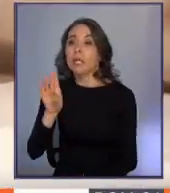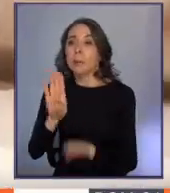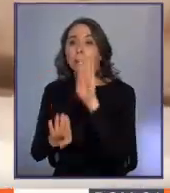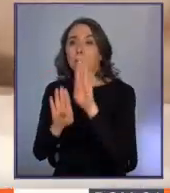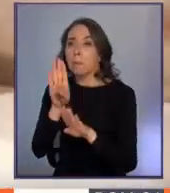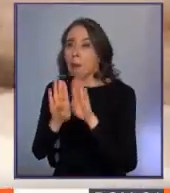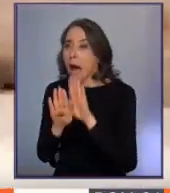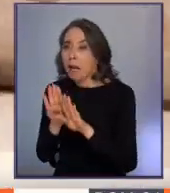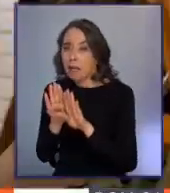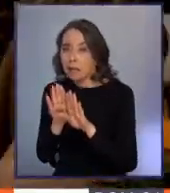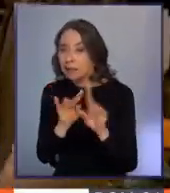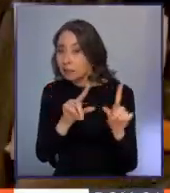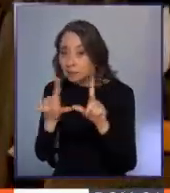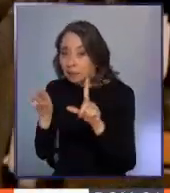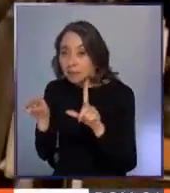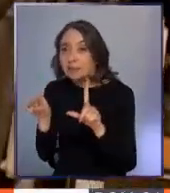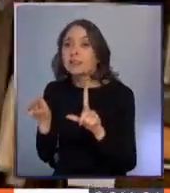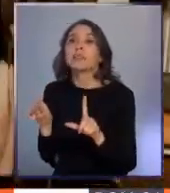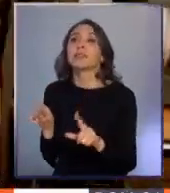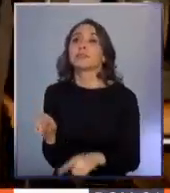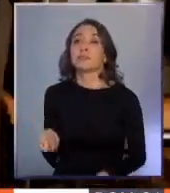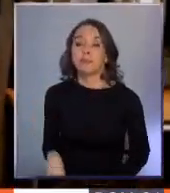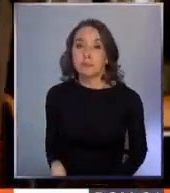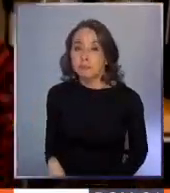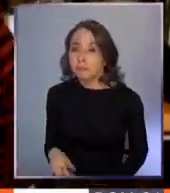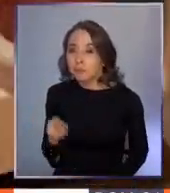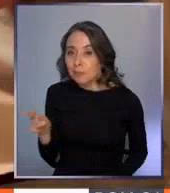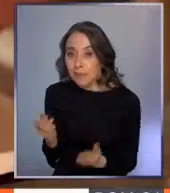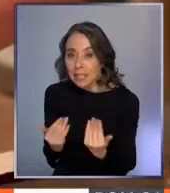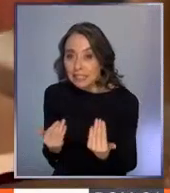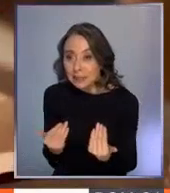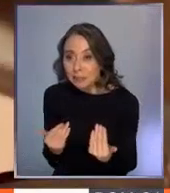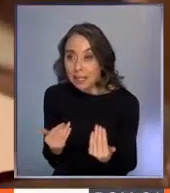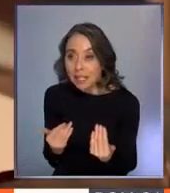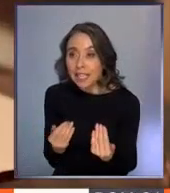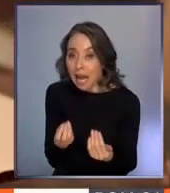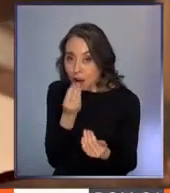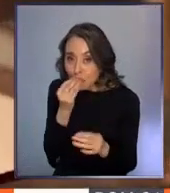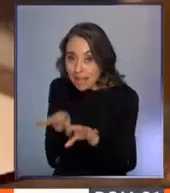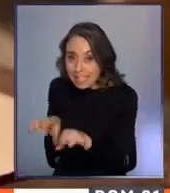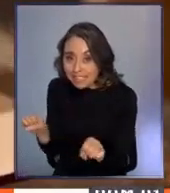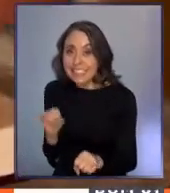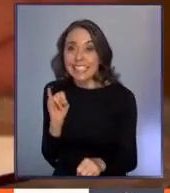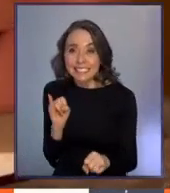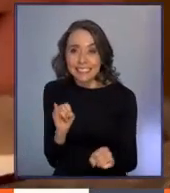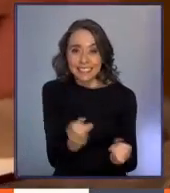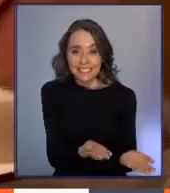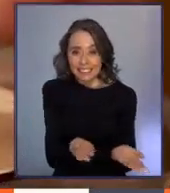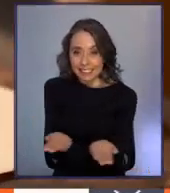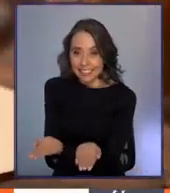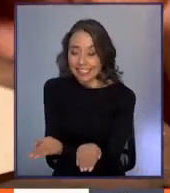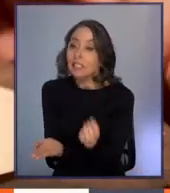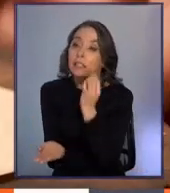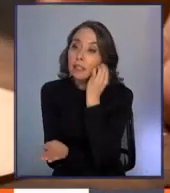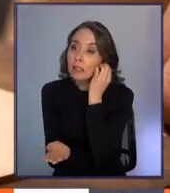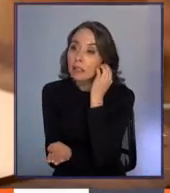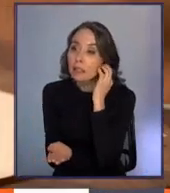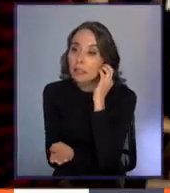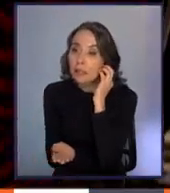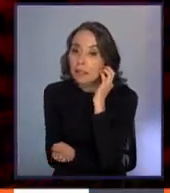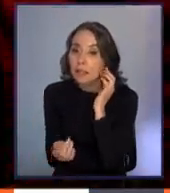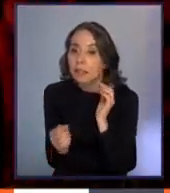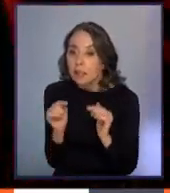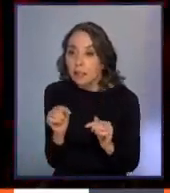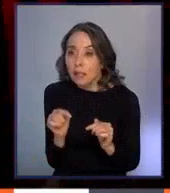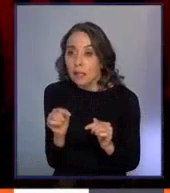Fabricio. ¿Me estás esperando con comida? Sí, tenemos un jamón de pato. hecho acá, en la